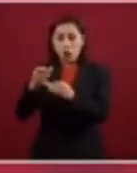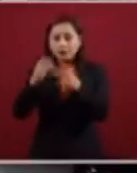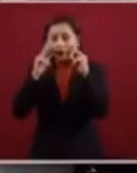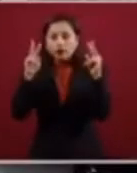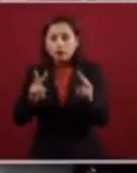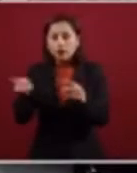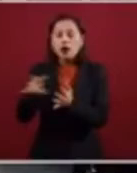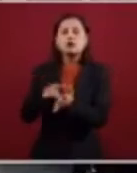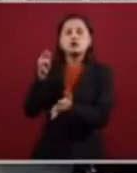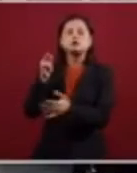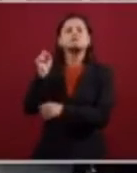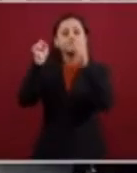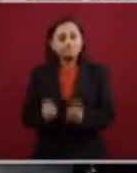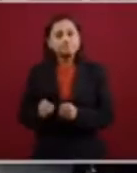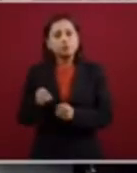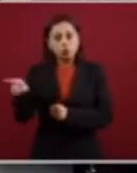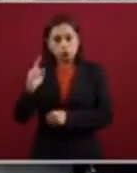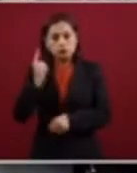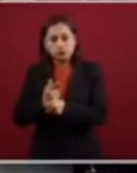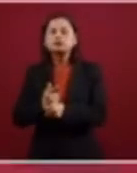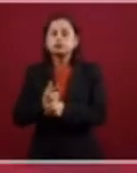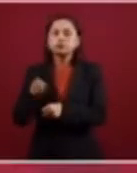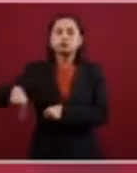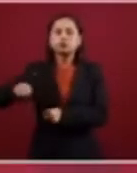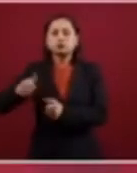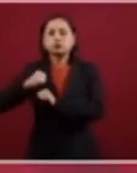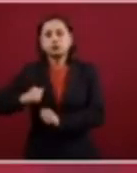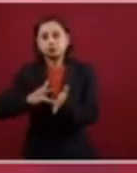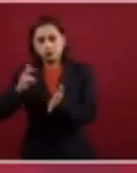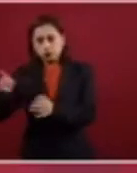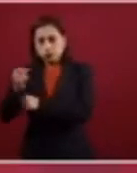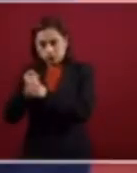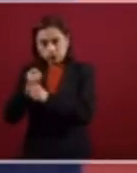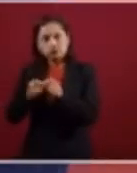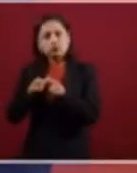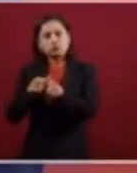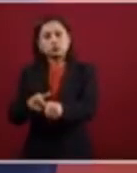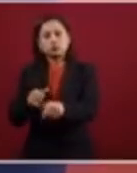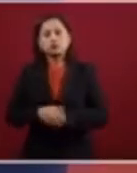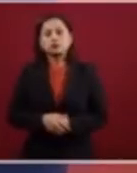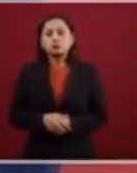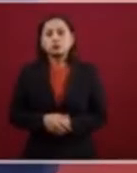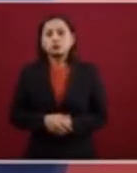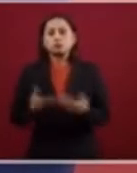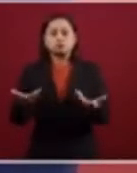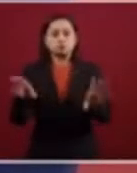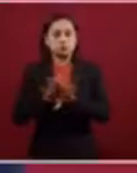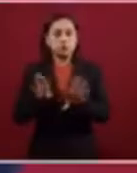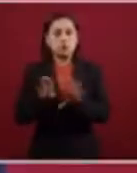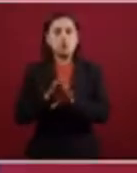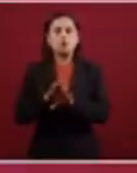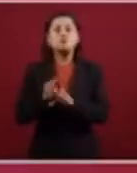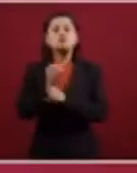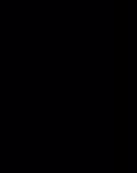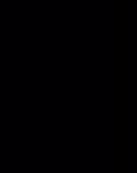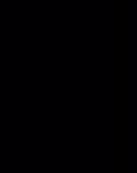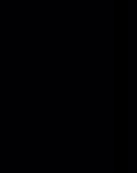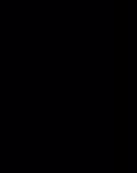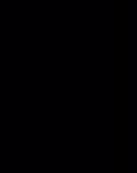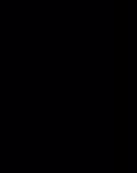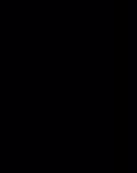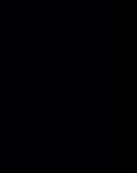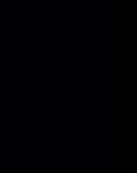ustedes encontraron, este hallazgo, y a ver dónde va la investigación.